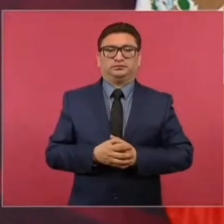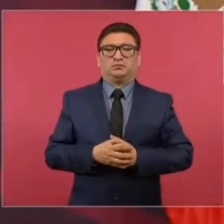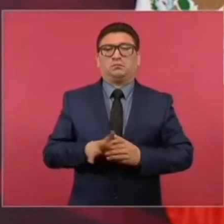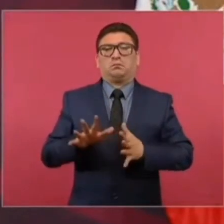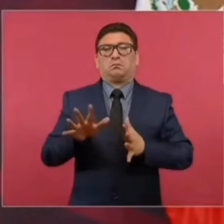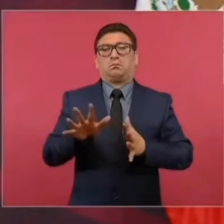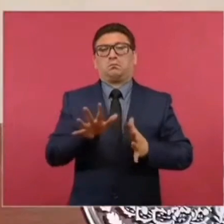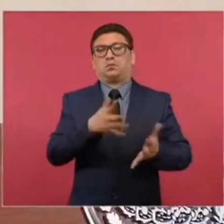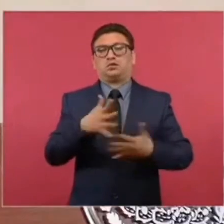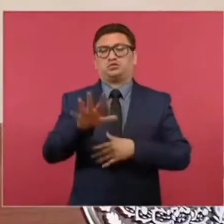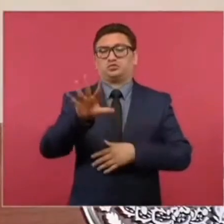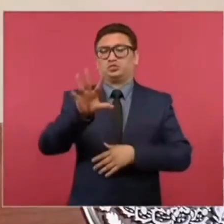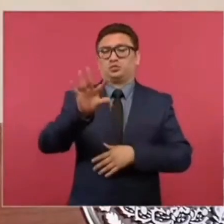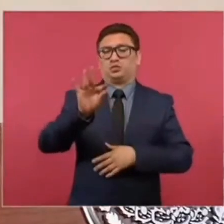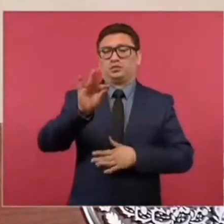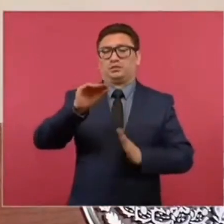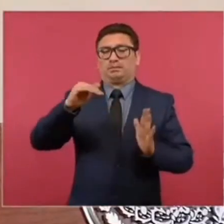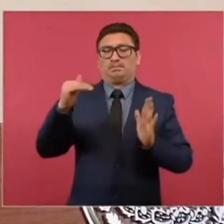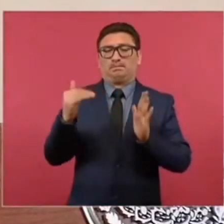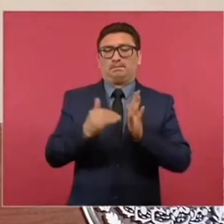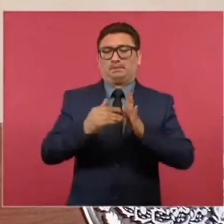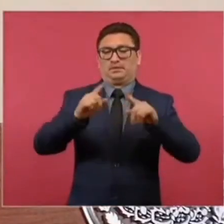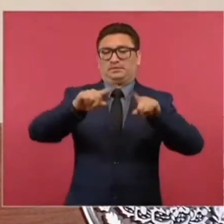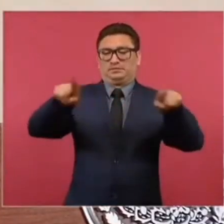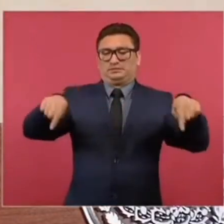alrededor de 40,000 hectáreas de riego